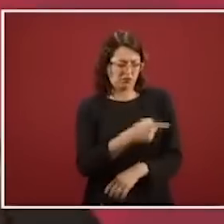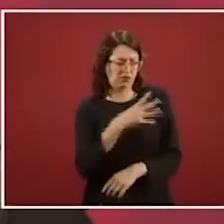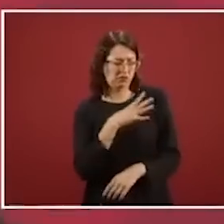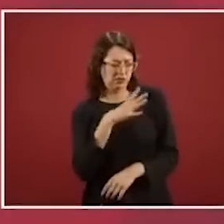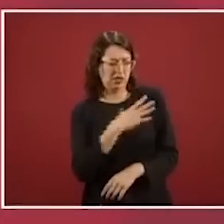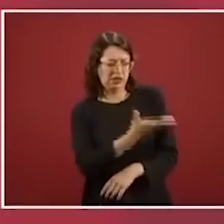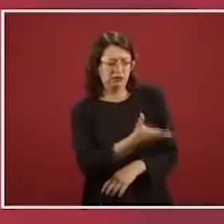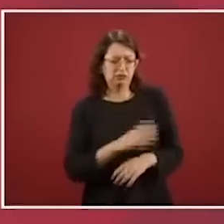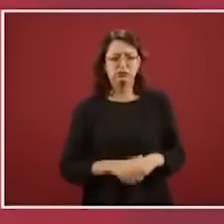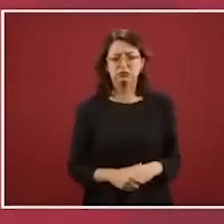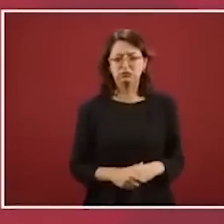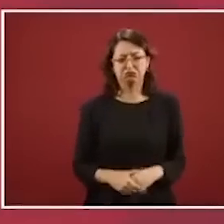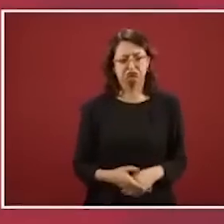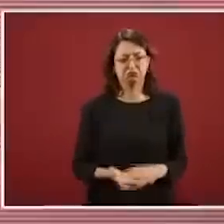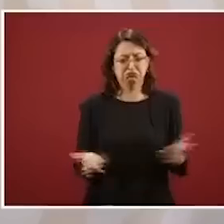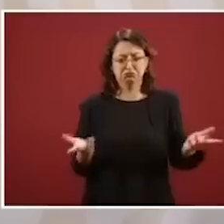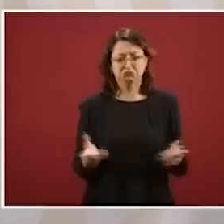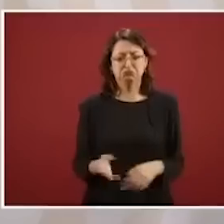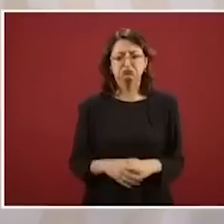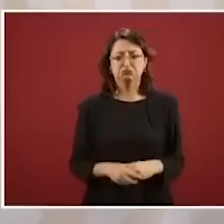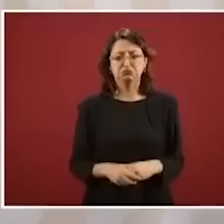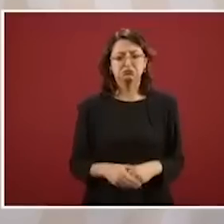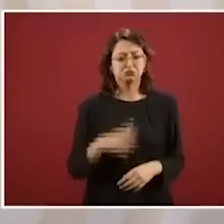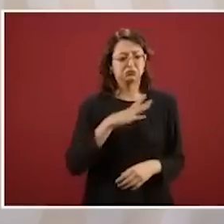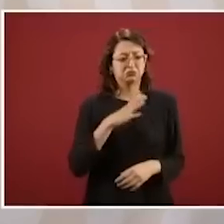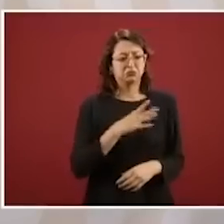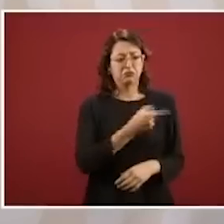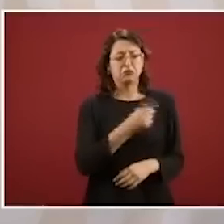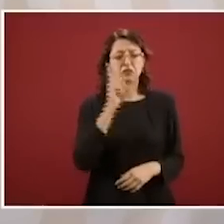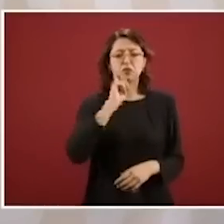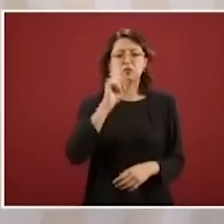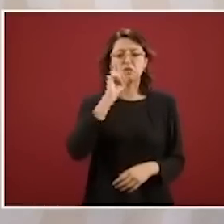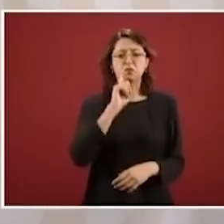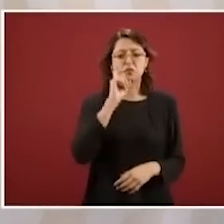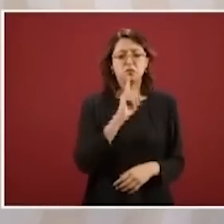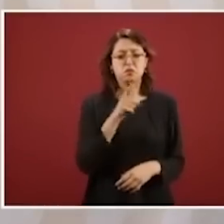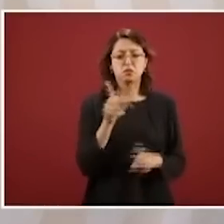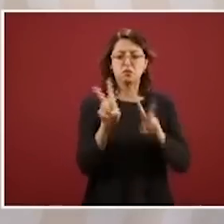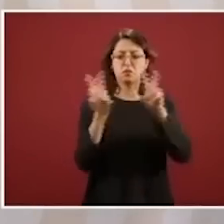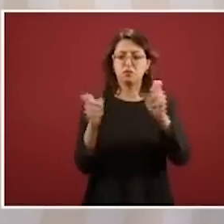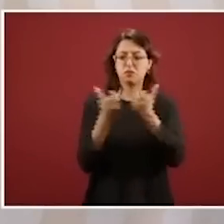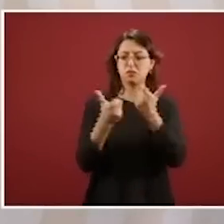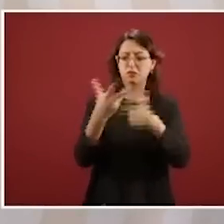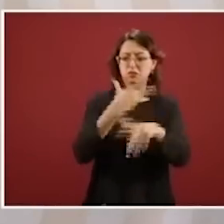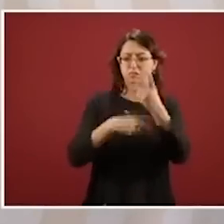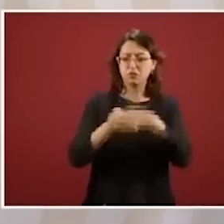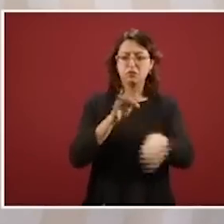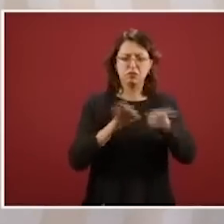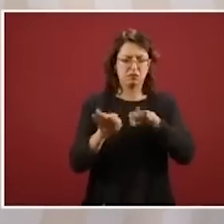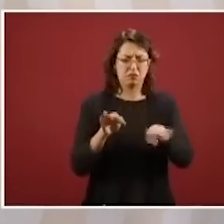Hoy existe ese agregado en México. Es una mujer que lleva asuntos económicos y laborales.